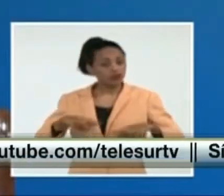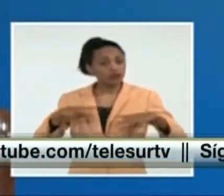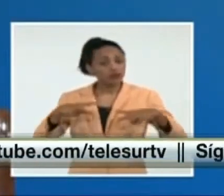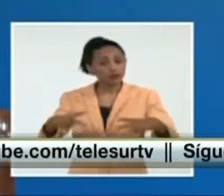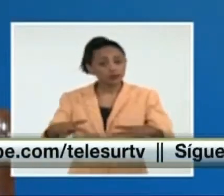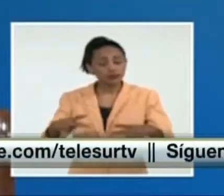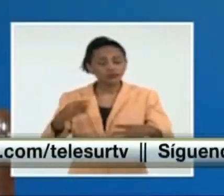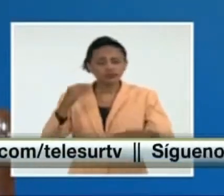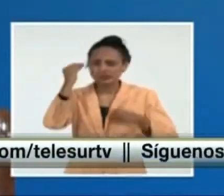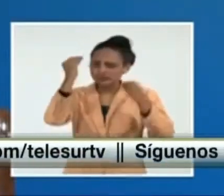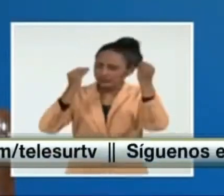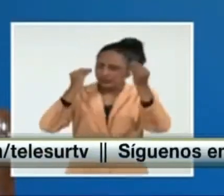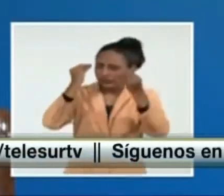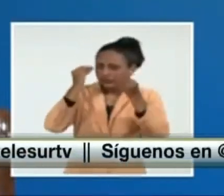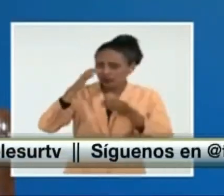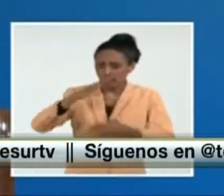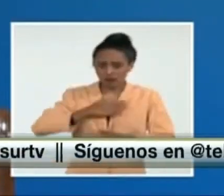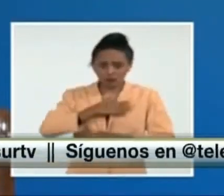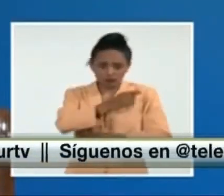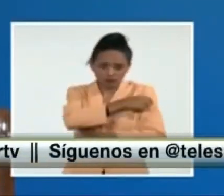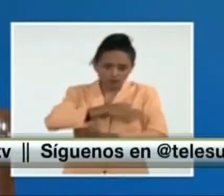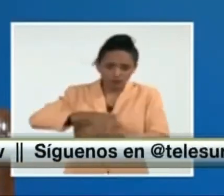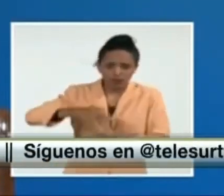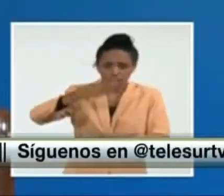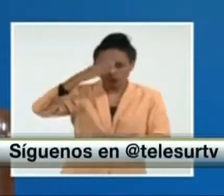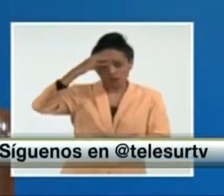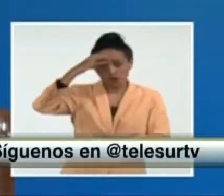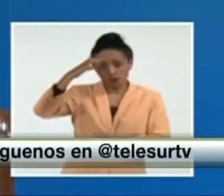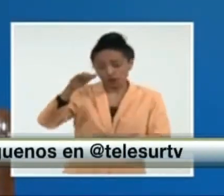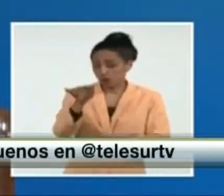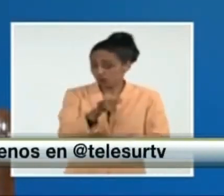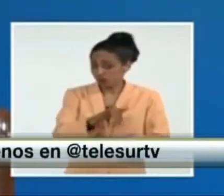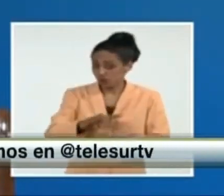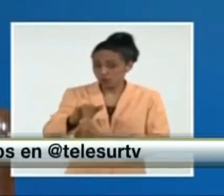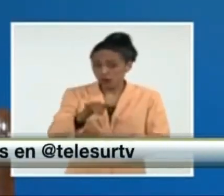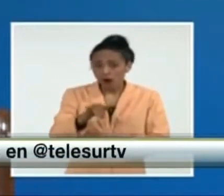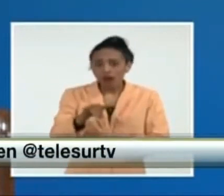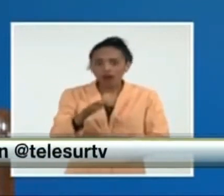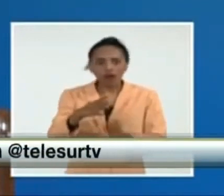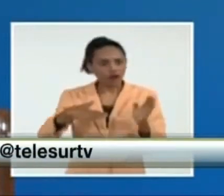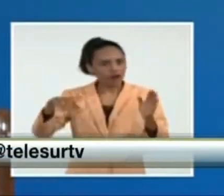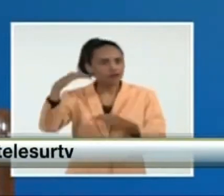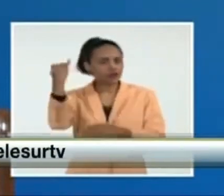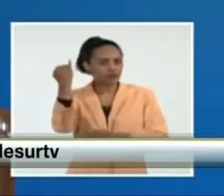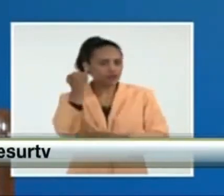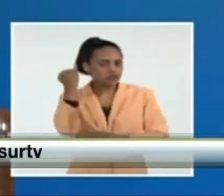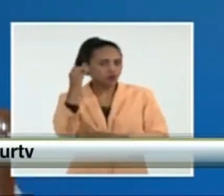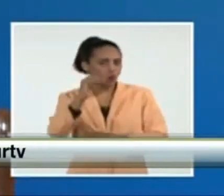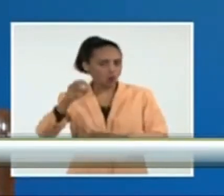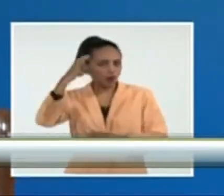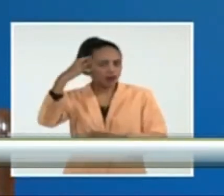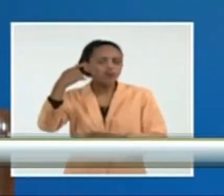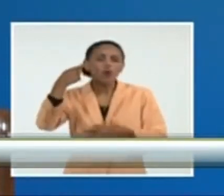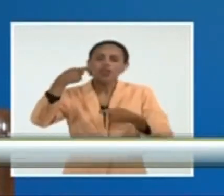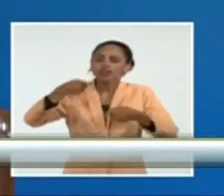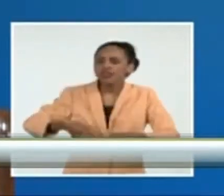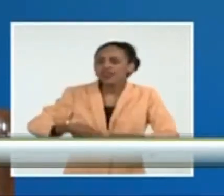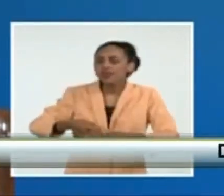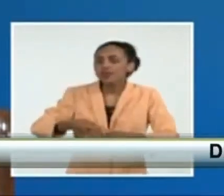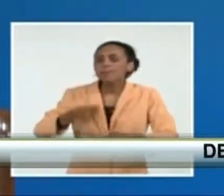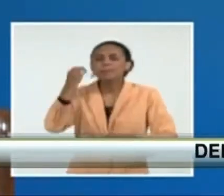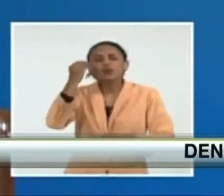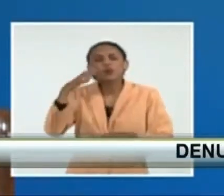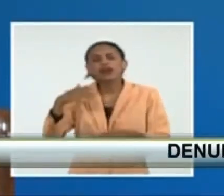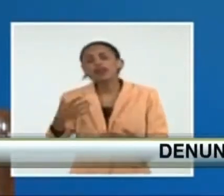nuestro gobierno y debiera también a las instancias internacionales la manipulación de información y